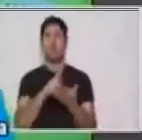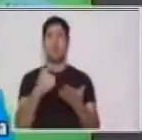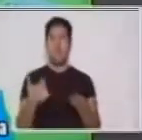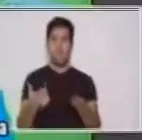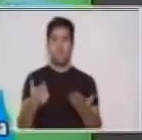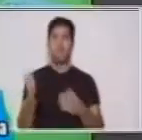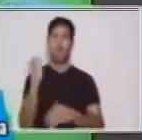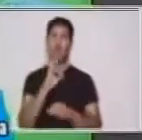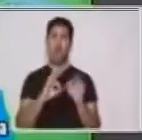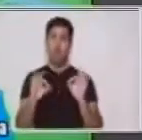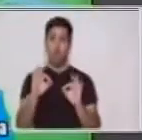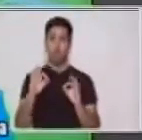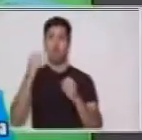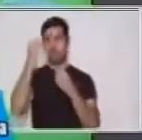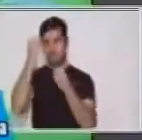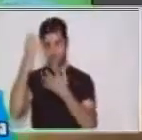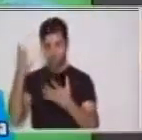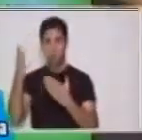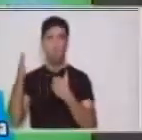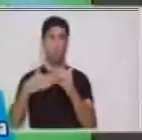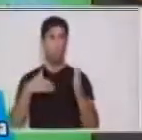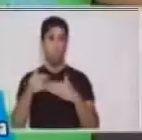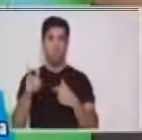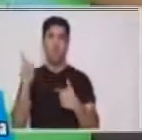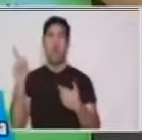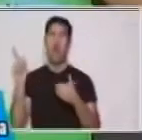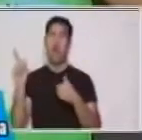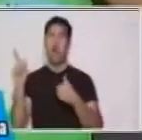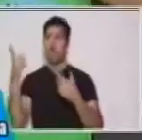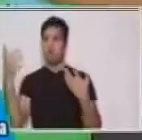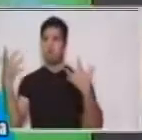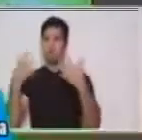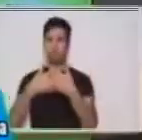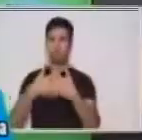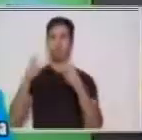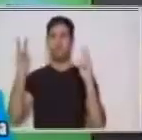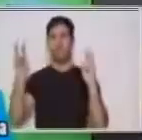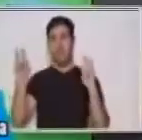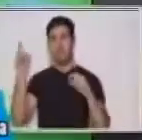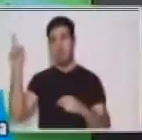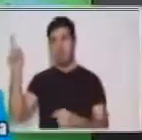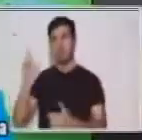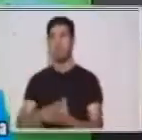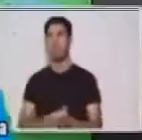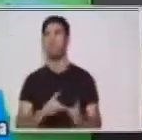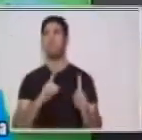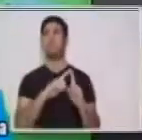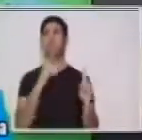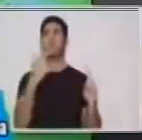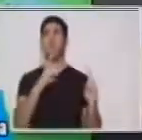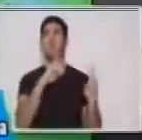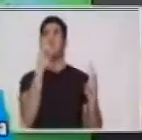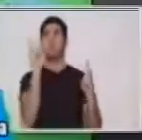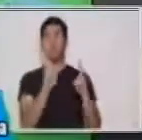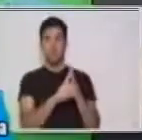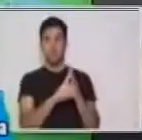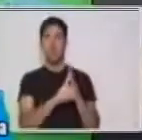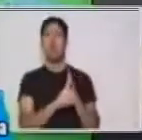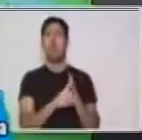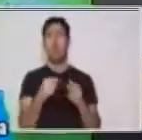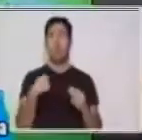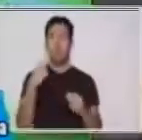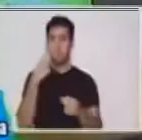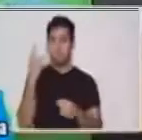otra información que tenga relacionada a esta idea. Voy a buscar datos y